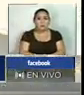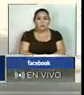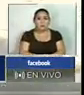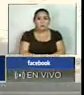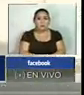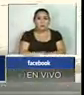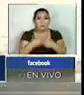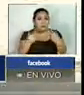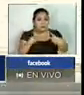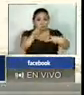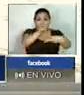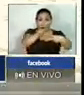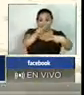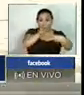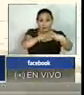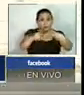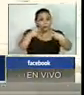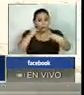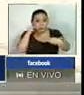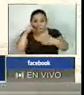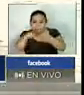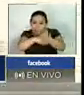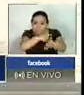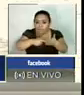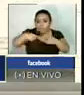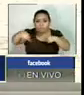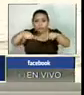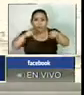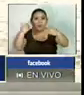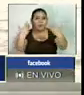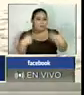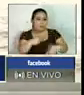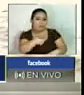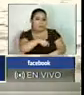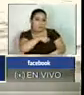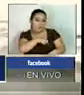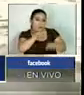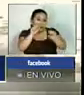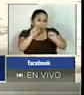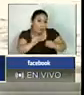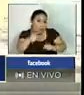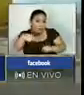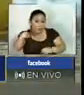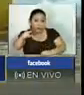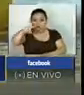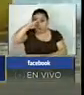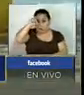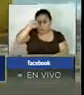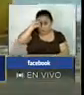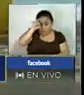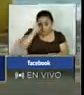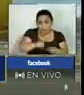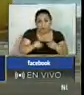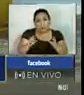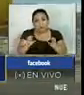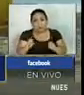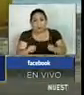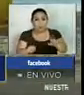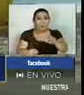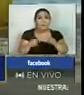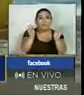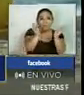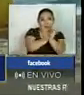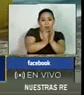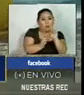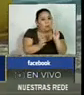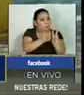Tras dos semanas con todos los desplazamientos prohibidos en España ahora solo se permiten los desplazamientos al trabajo en tanto desde el 2 de mayo